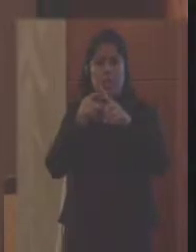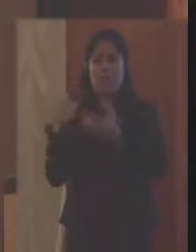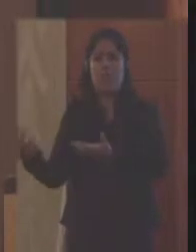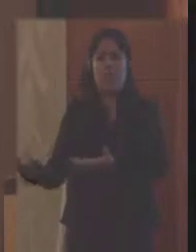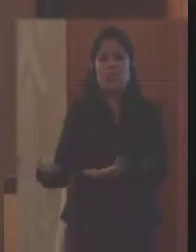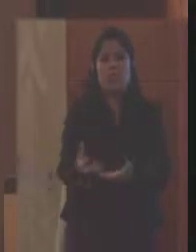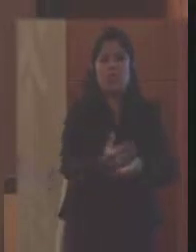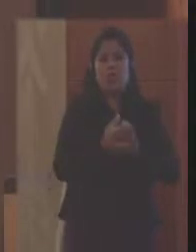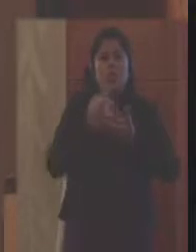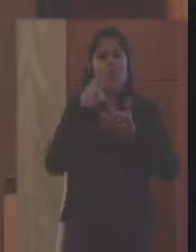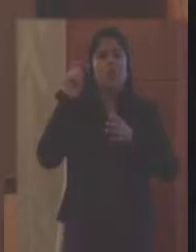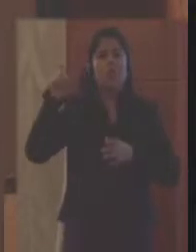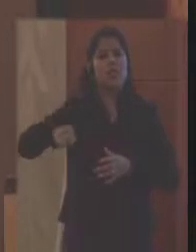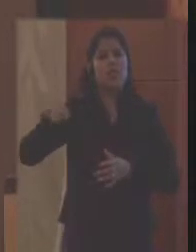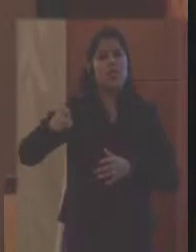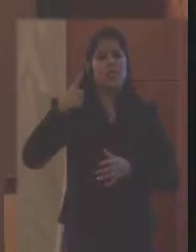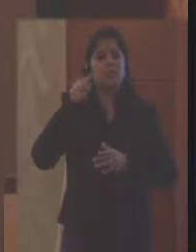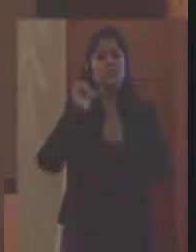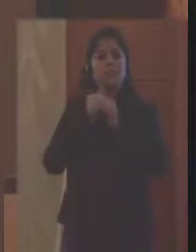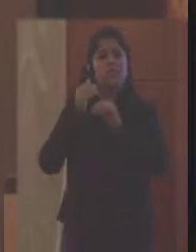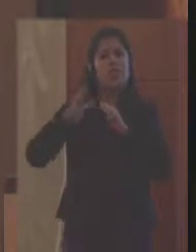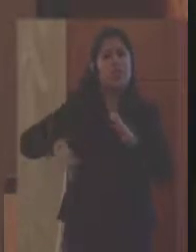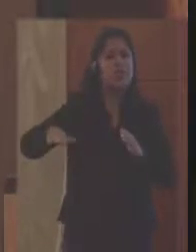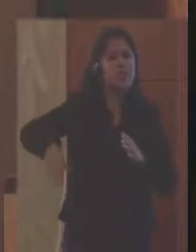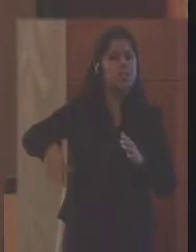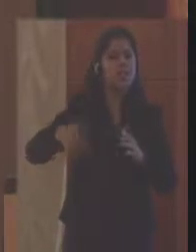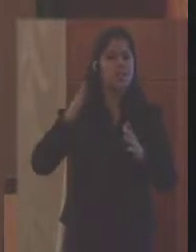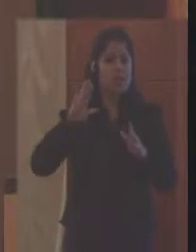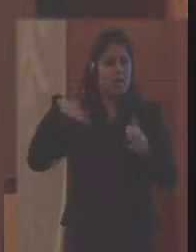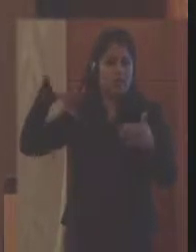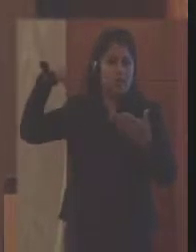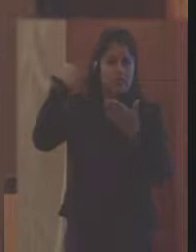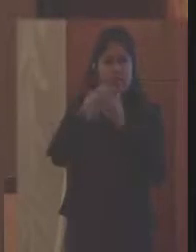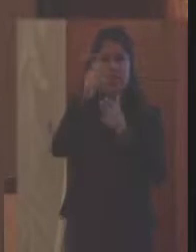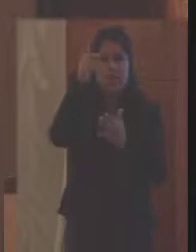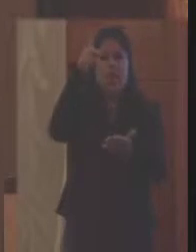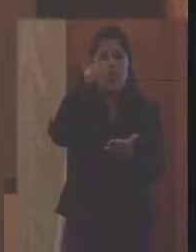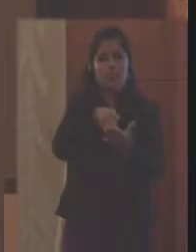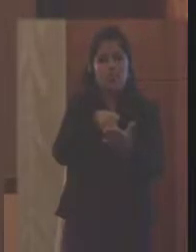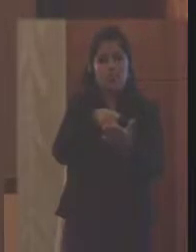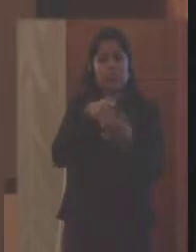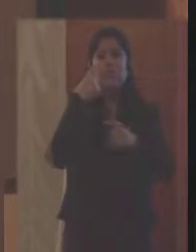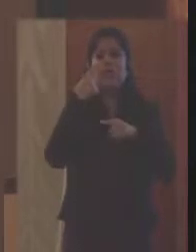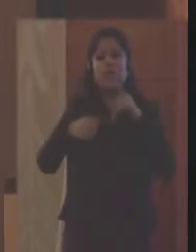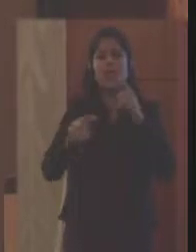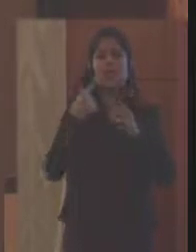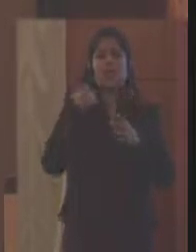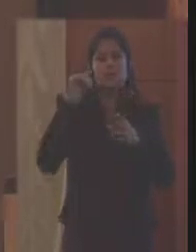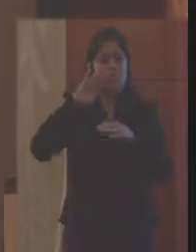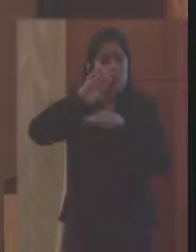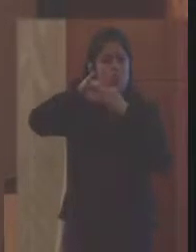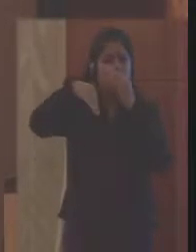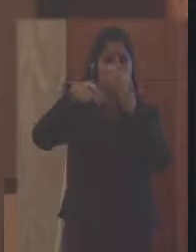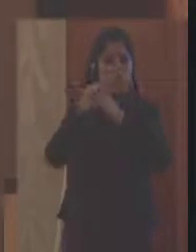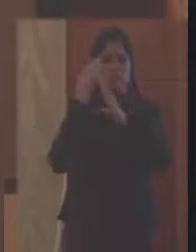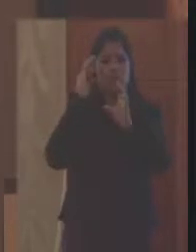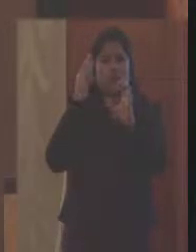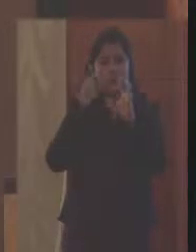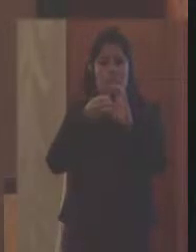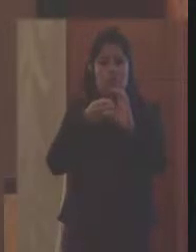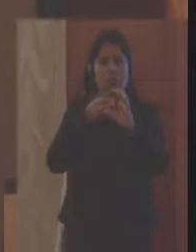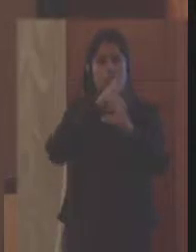las necesidades que se han venido trazando y que llega hasta el punto de enmarcar todo lo que tiene que ver con el